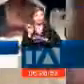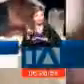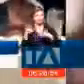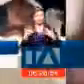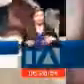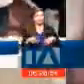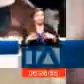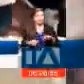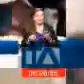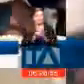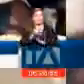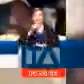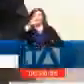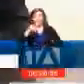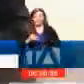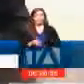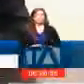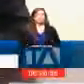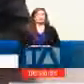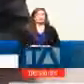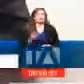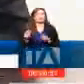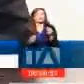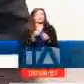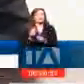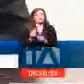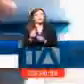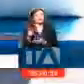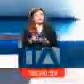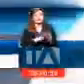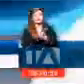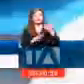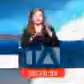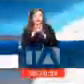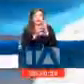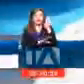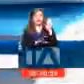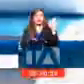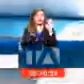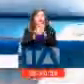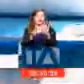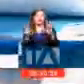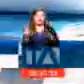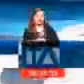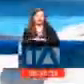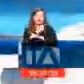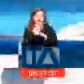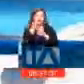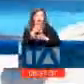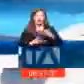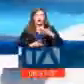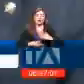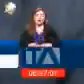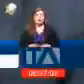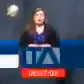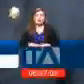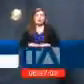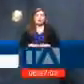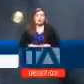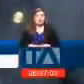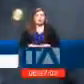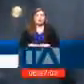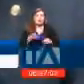Participación incumplió la ley por supuestamente haber incurrido en prohibiciones constitucionales, legales y utilización falsa de documentos.